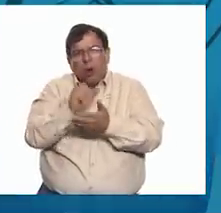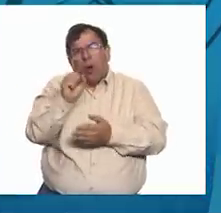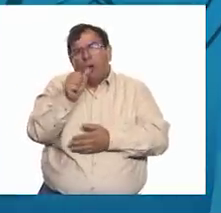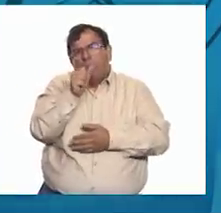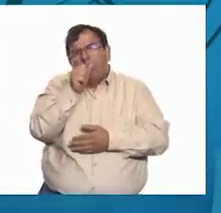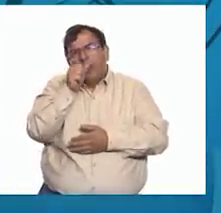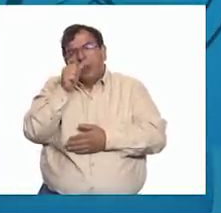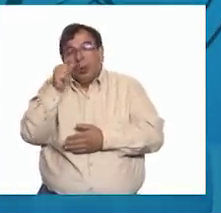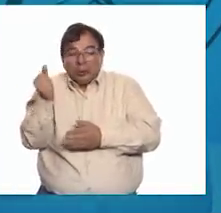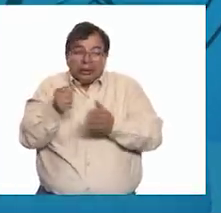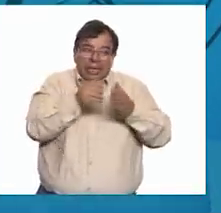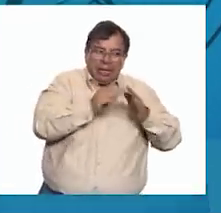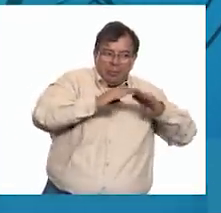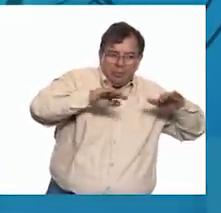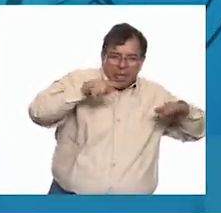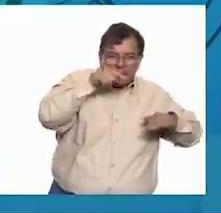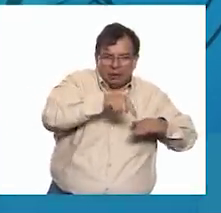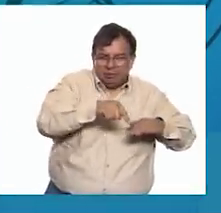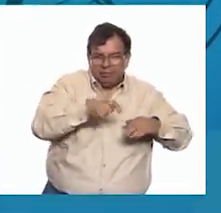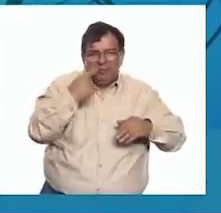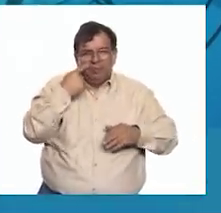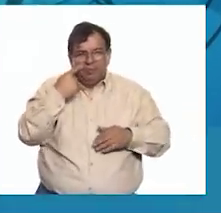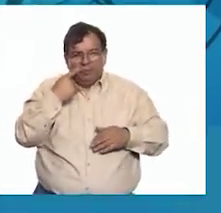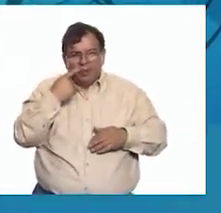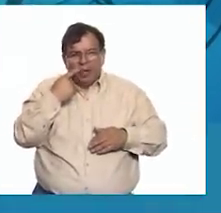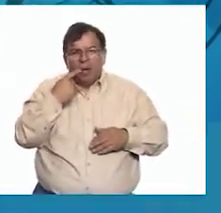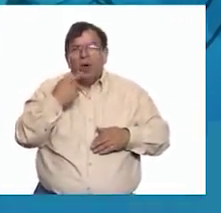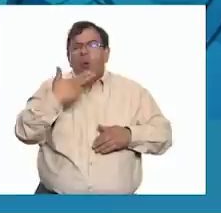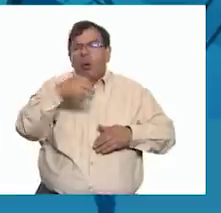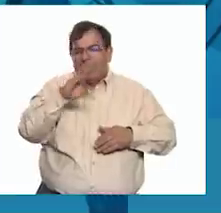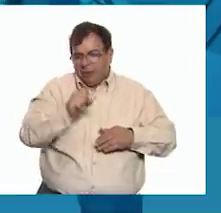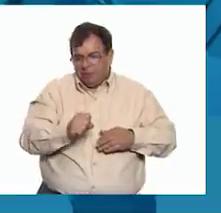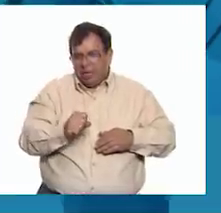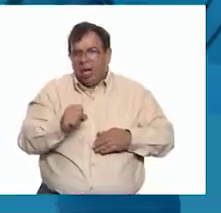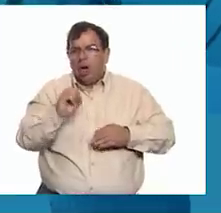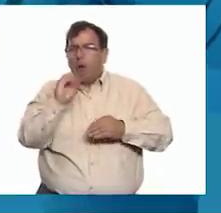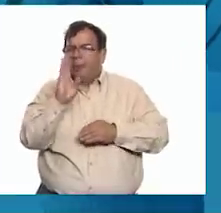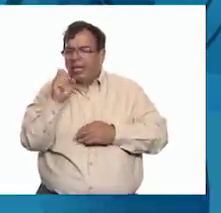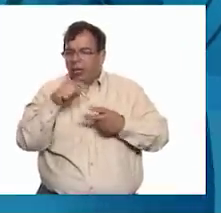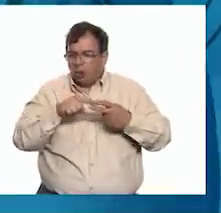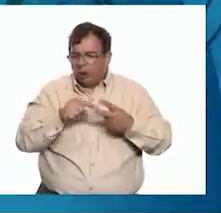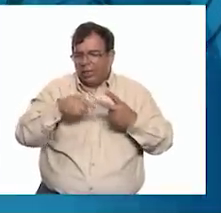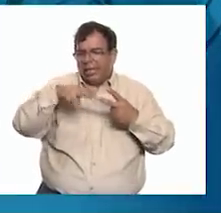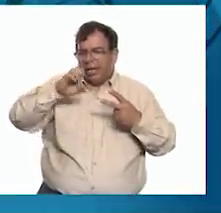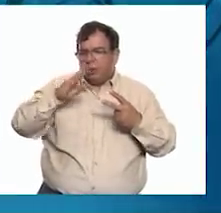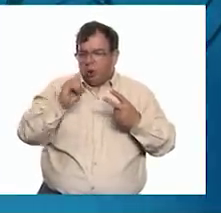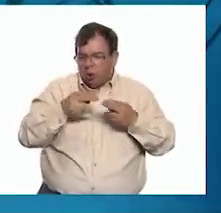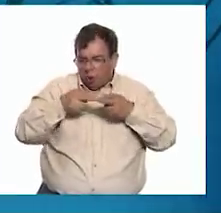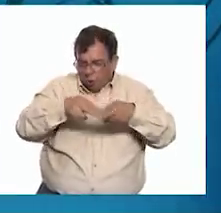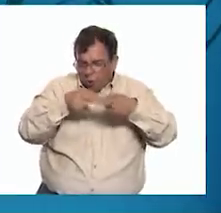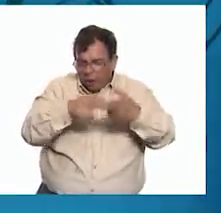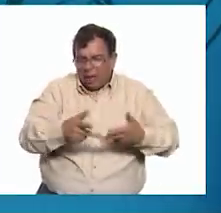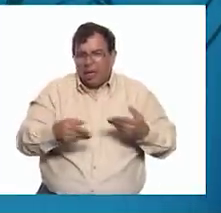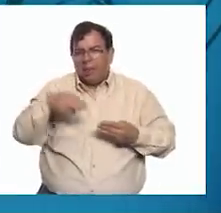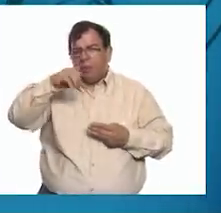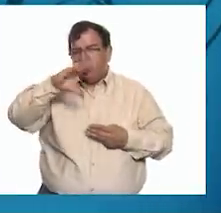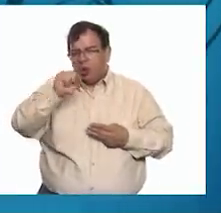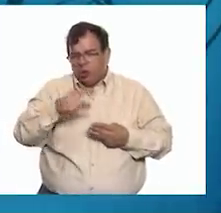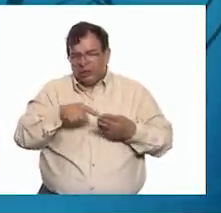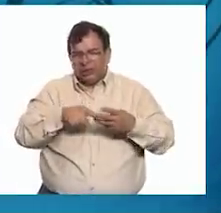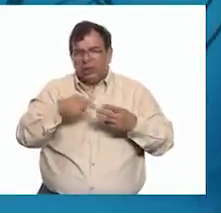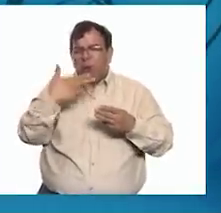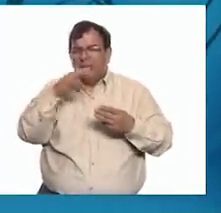ciudades costeras, como cuáles: Guaymas, Ciudad Obregón, Navojoa, Los Mochis,